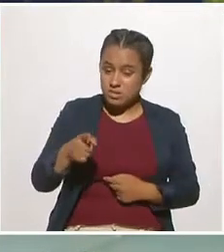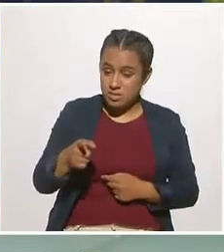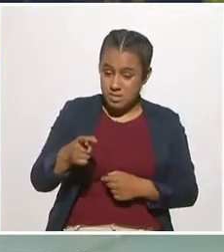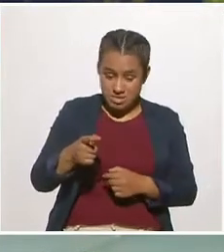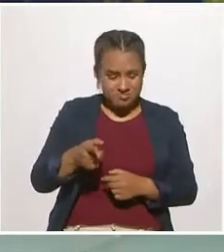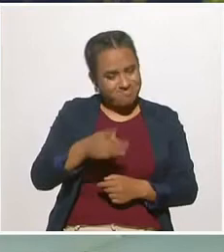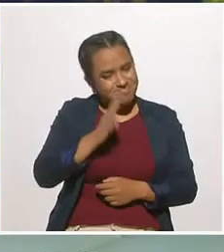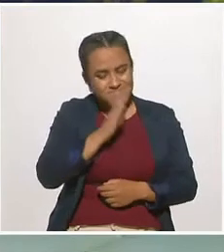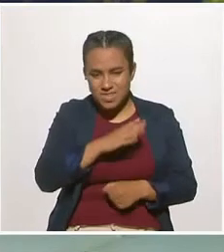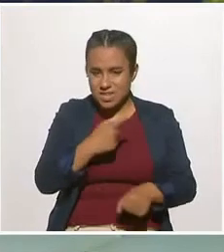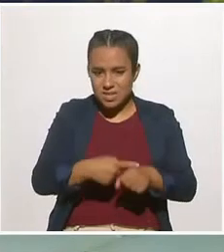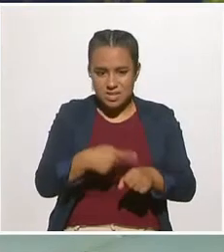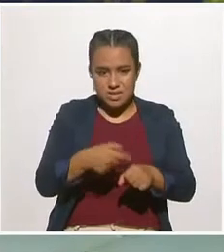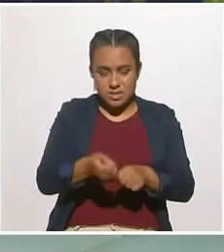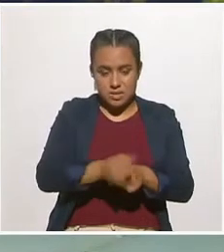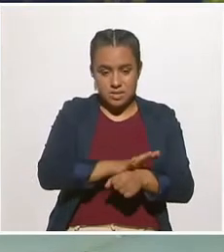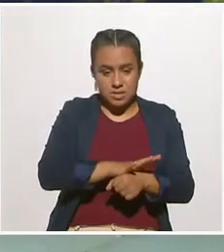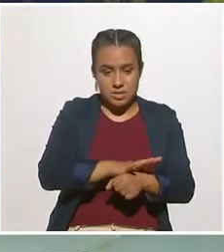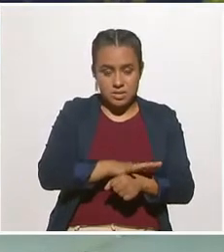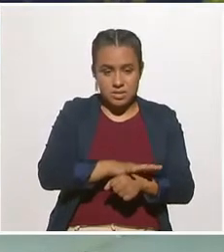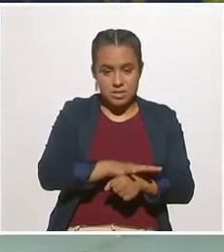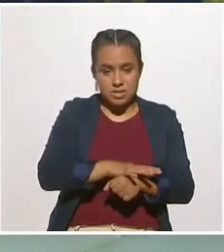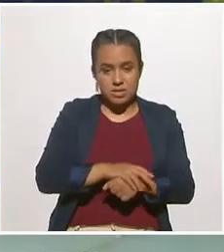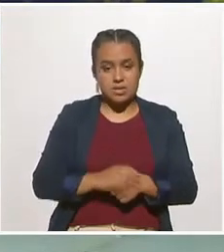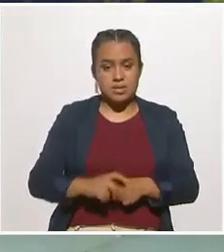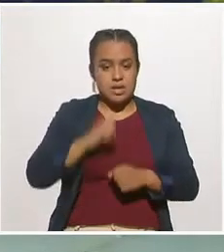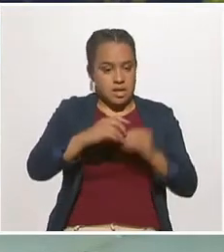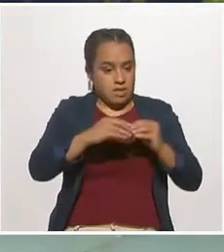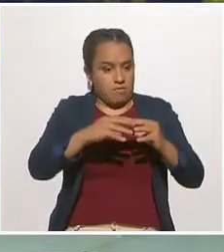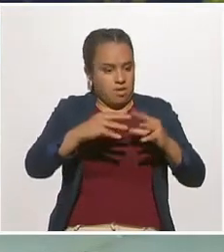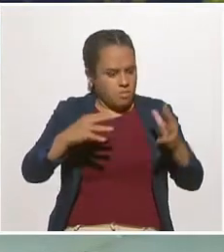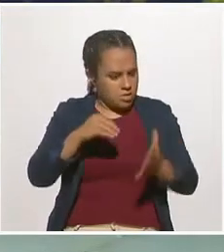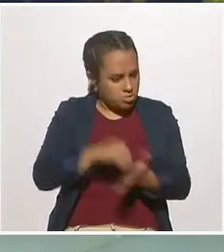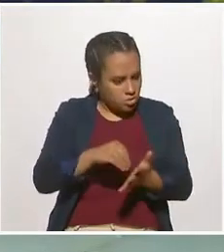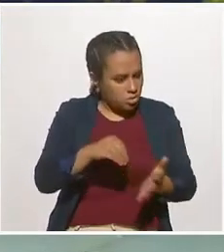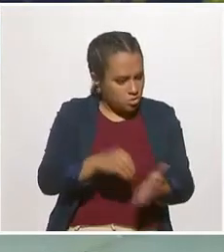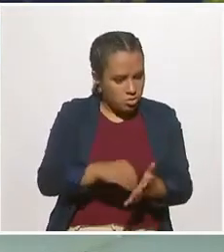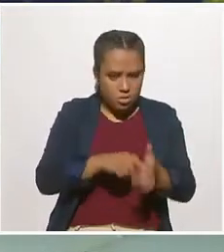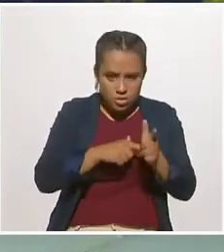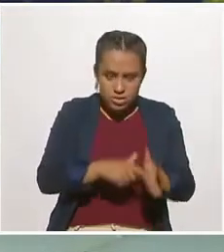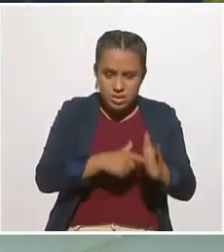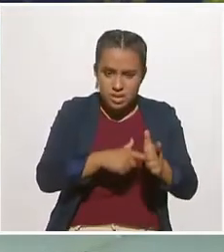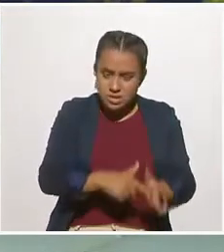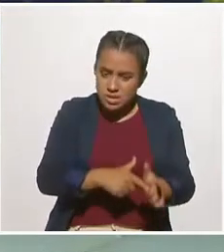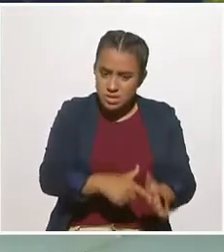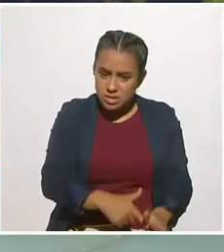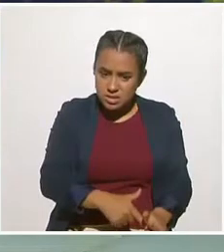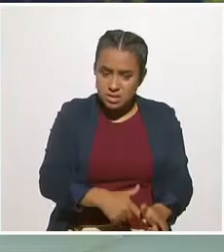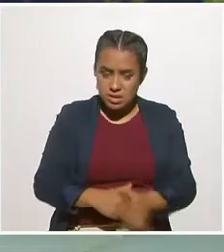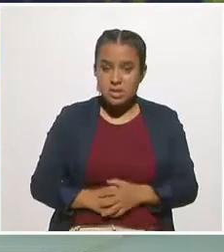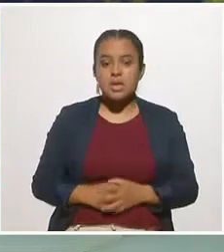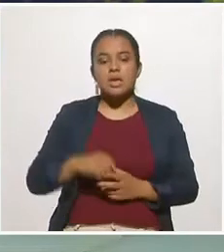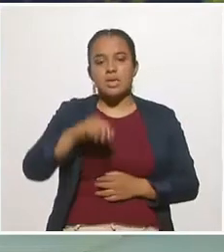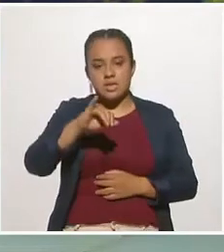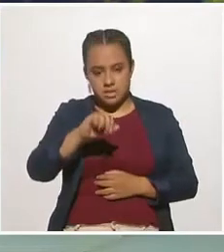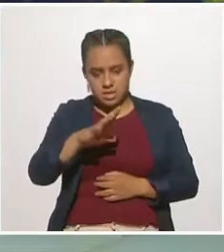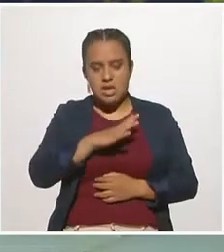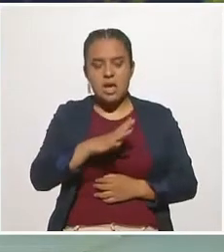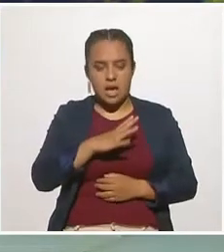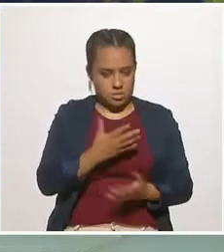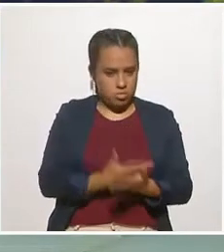COVID, que la inflamación sigue y sigue y sigue y sigue. Entonces sí hay muchas propuestas con cúrcuma,